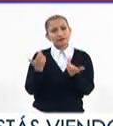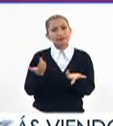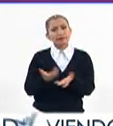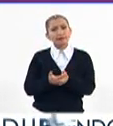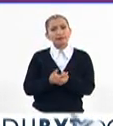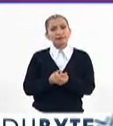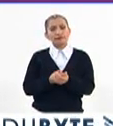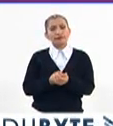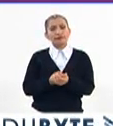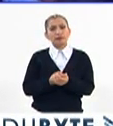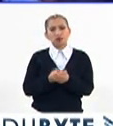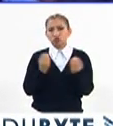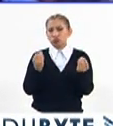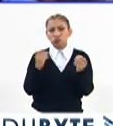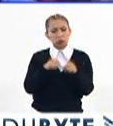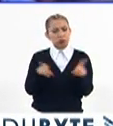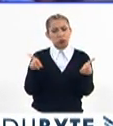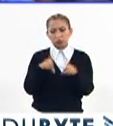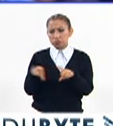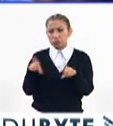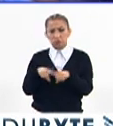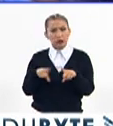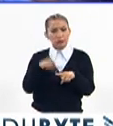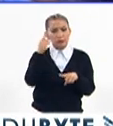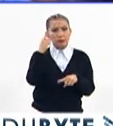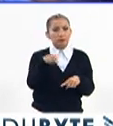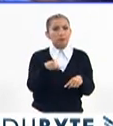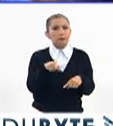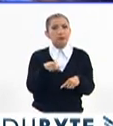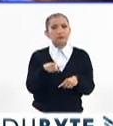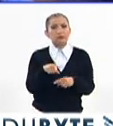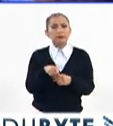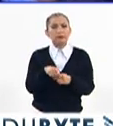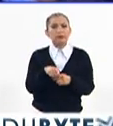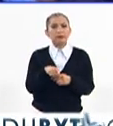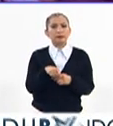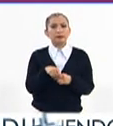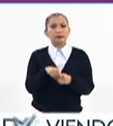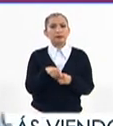posibilidades amplias para